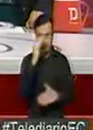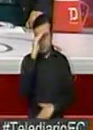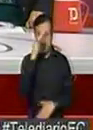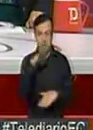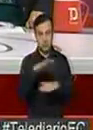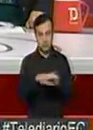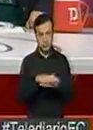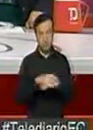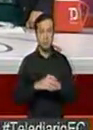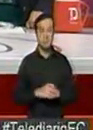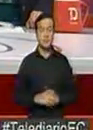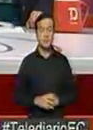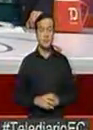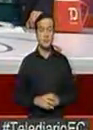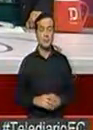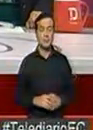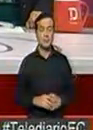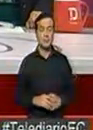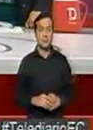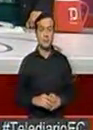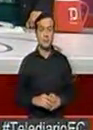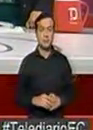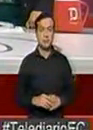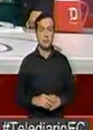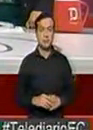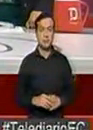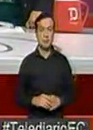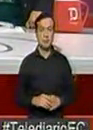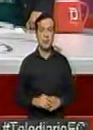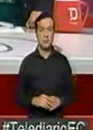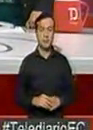tardes, César. Te escuchamos aquí en Estudios.